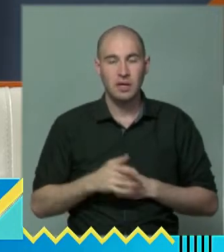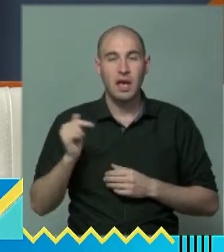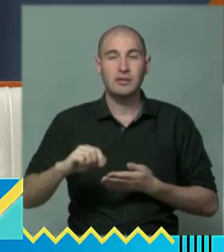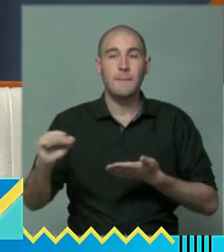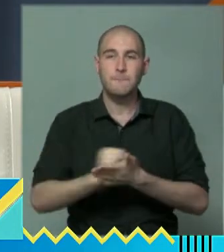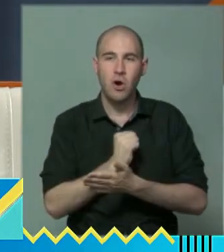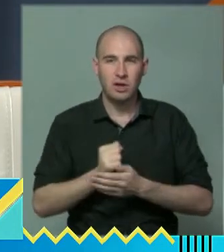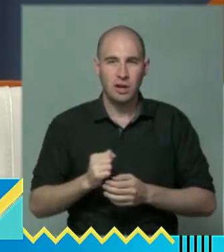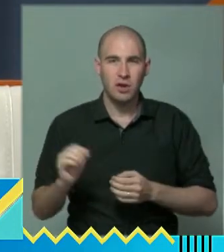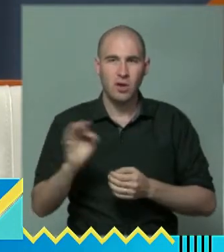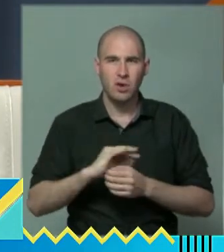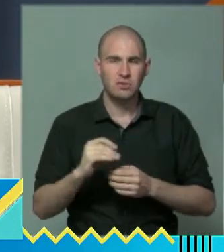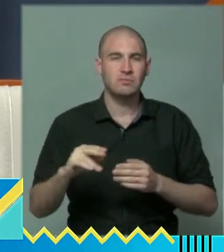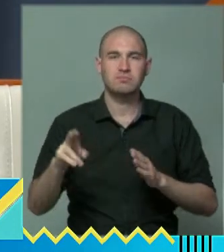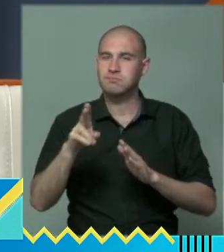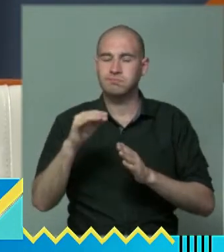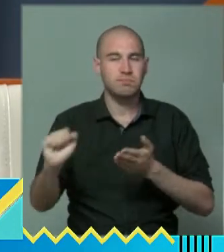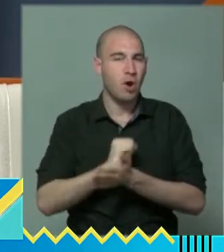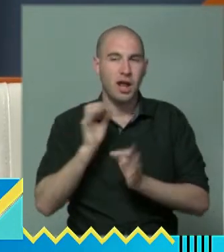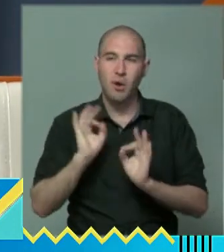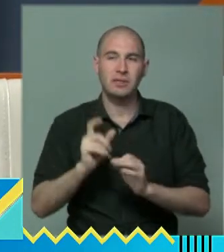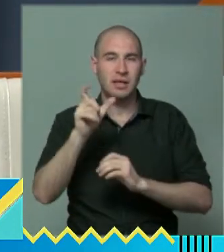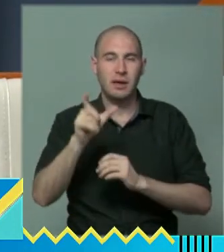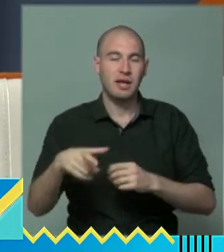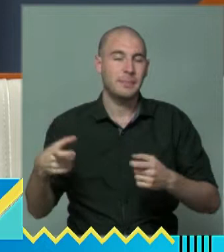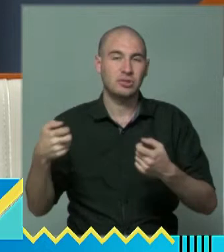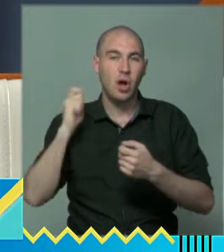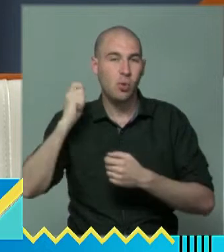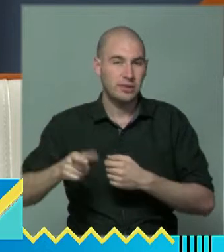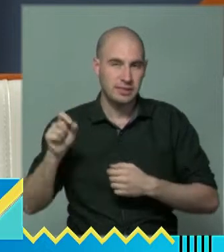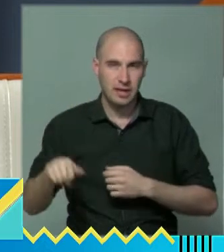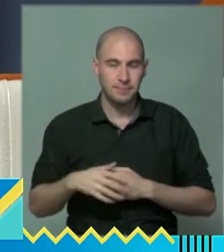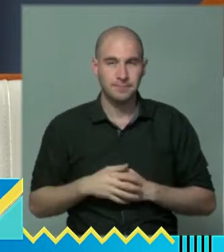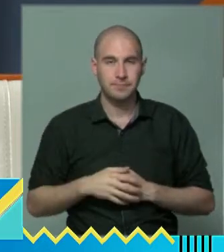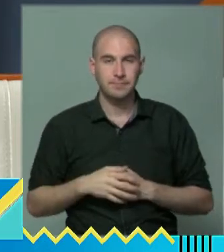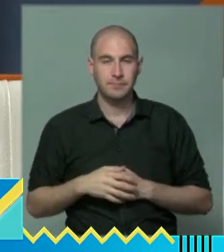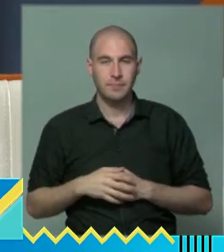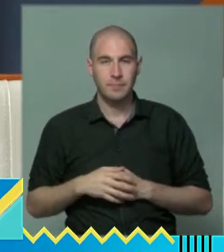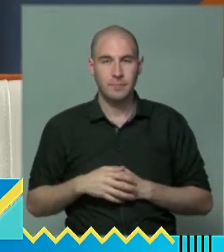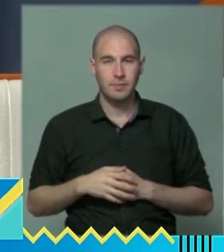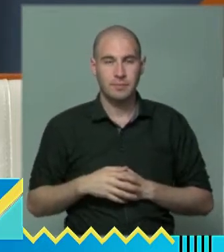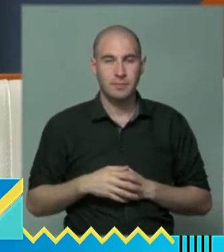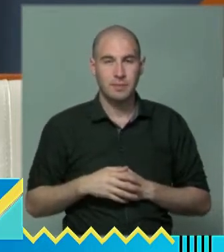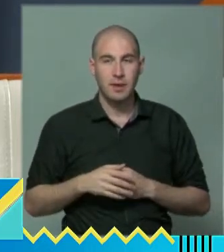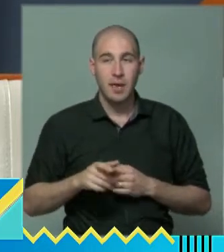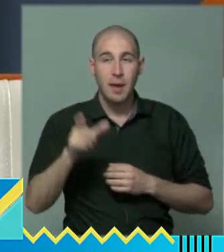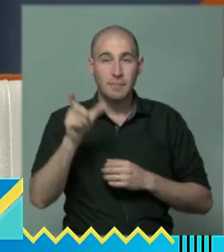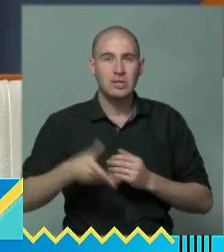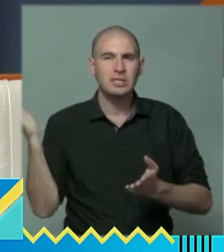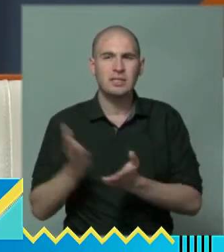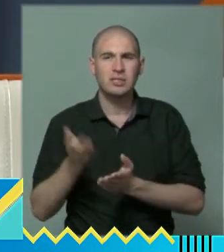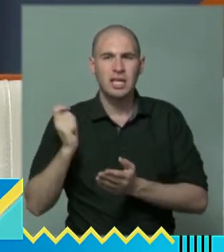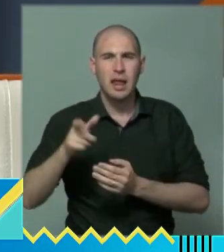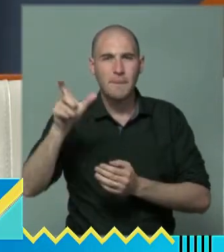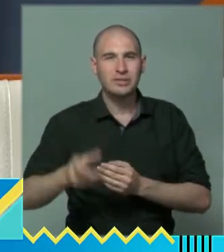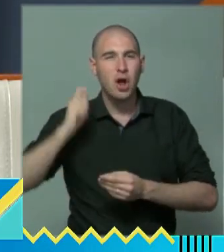revocación, disolución o resolución definitiva de la persona jurídica. Entonces, a quien se va a sancionar es a la